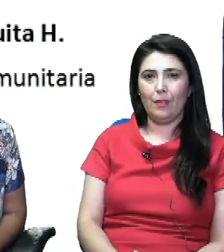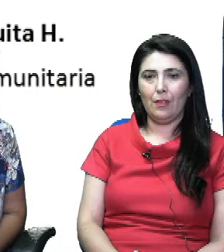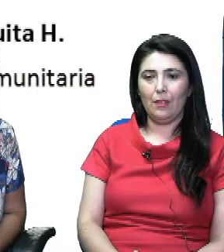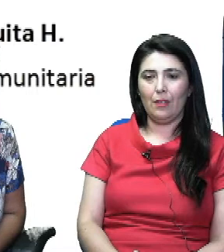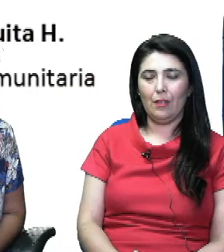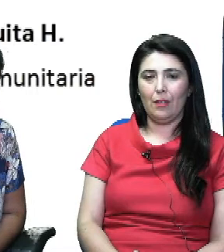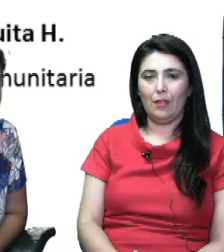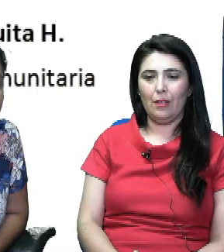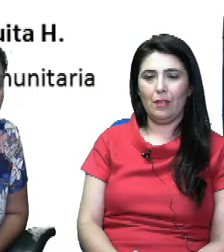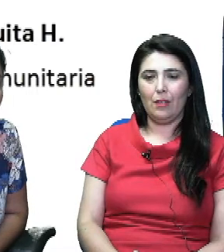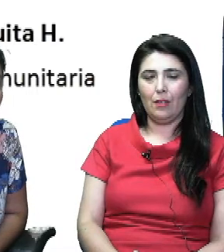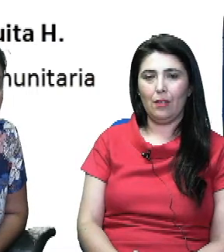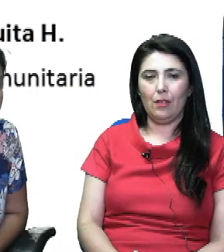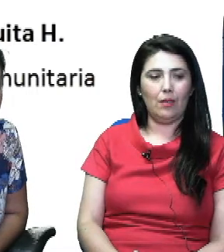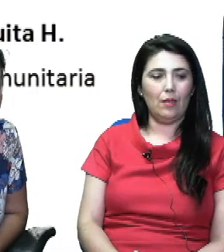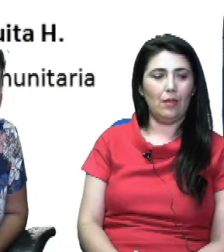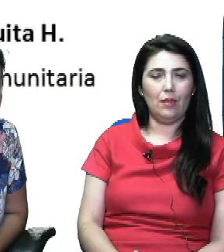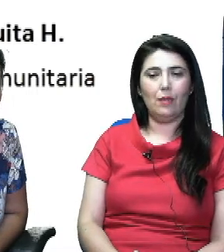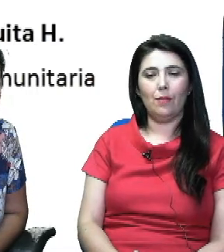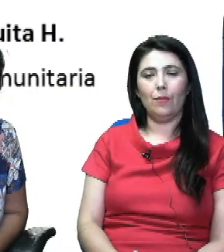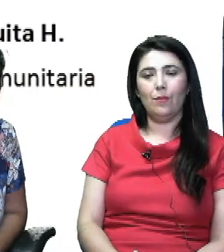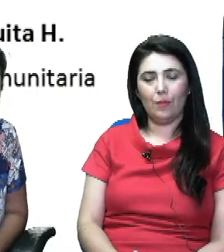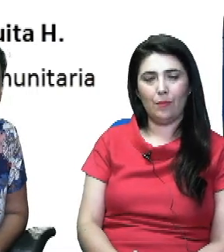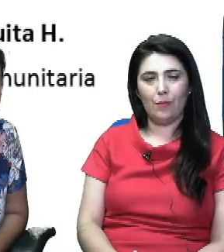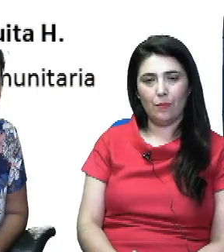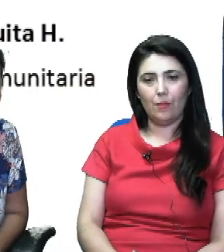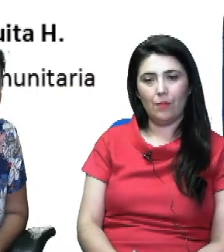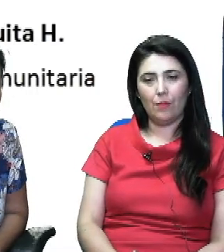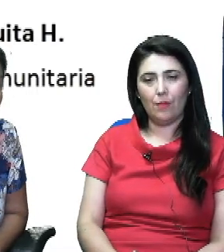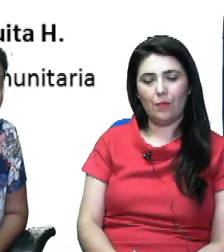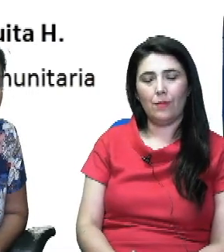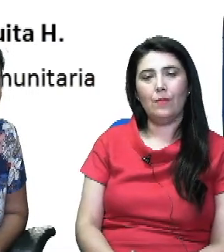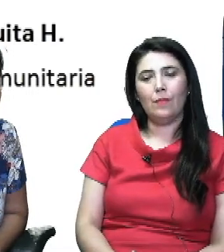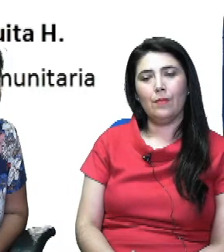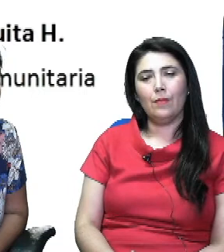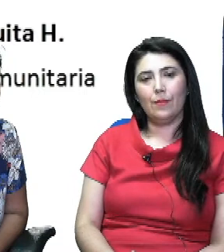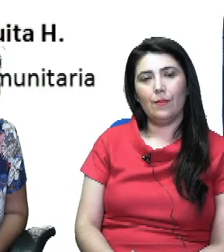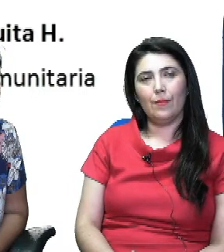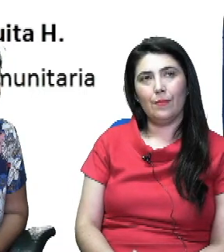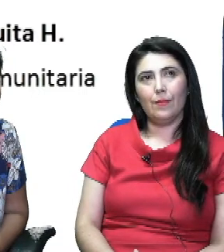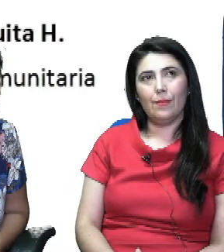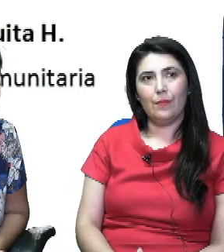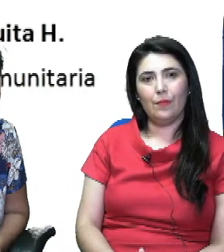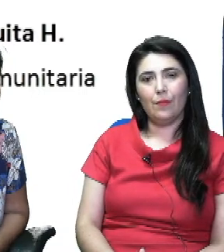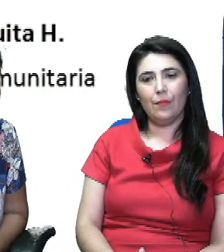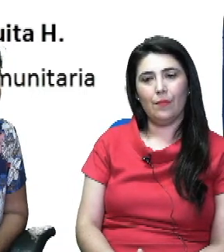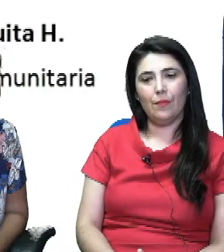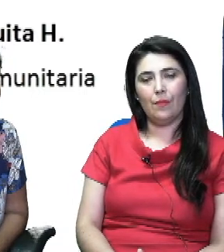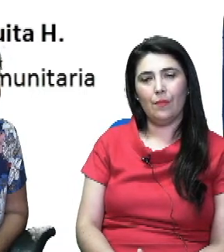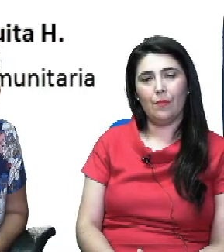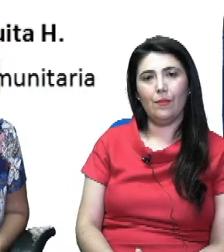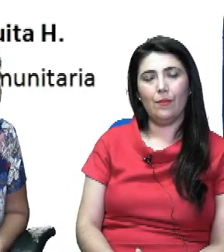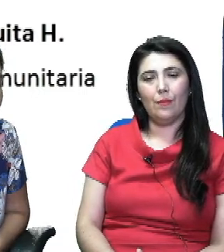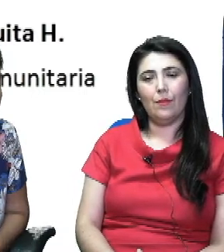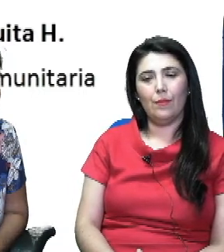Vamos a comenzar entonces revisando algunos antecedentes conceptuales, teóricos también, con los cuales vamos a dar sustento a